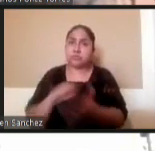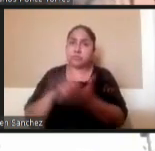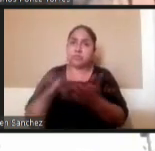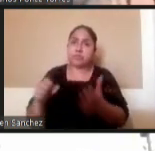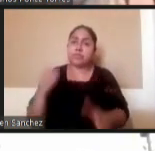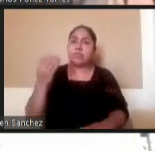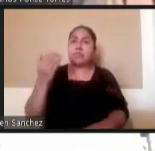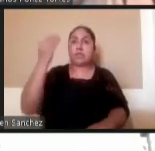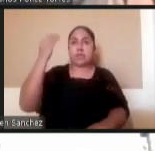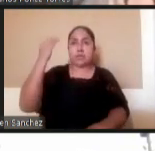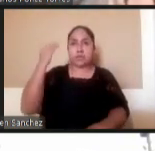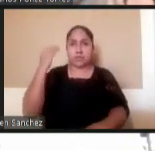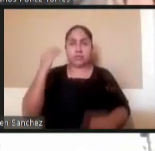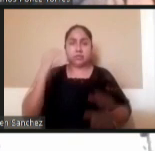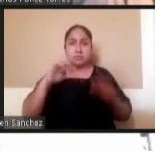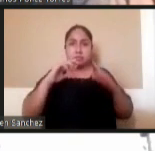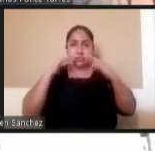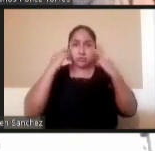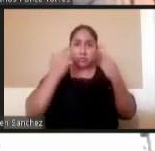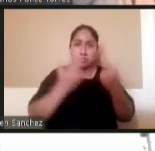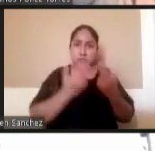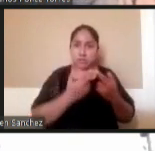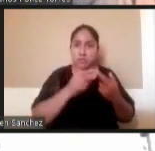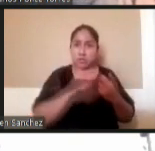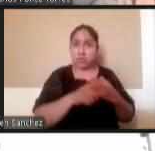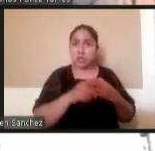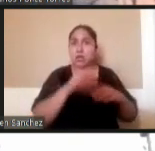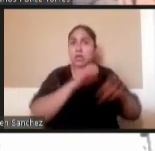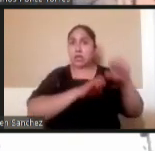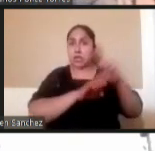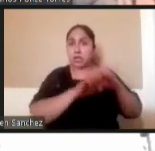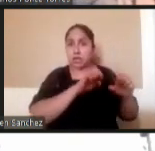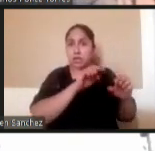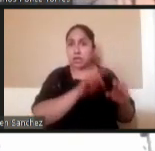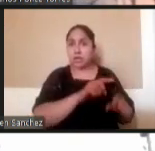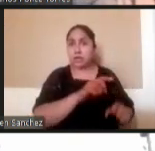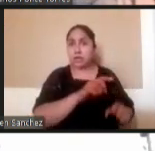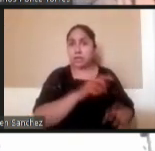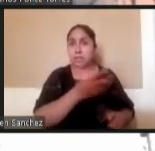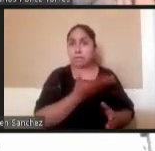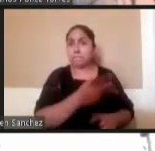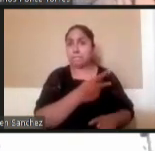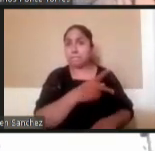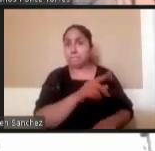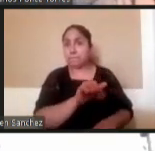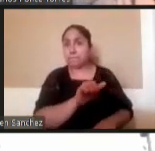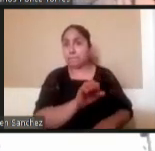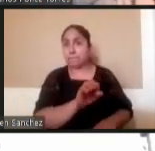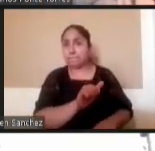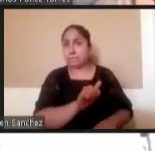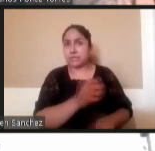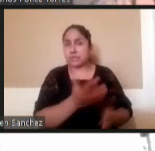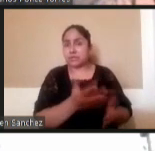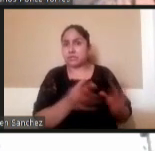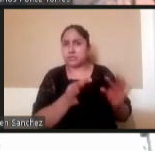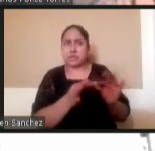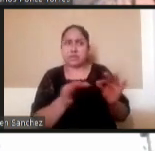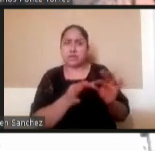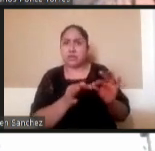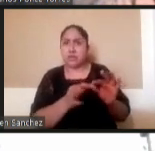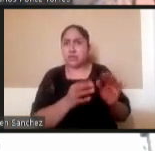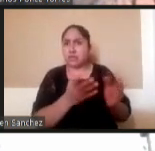decía de que no se podía tomar como argumento la contingencia que estamos viviendo, puesto que el problema